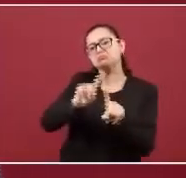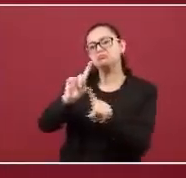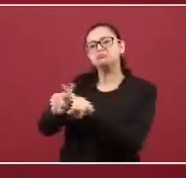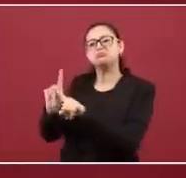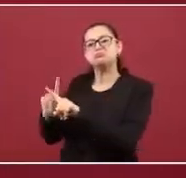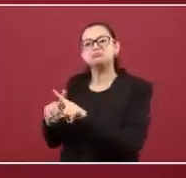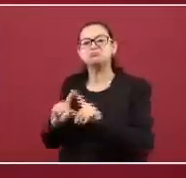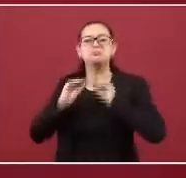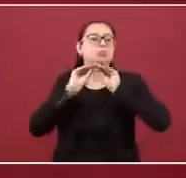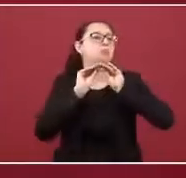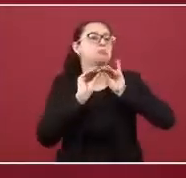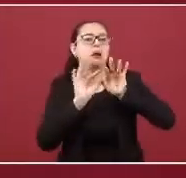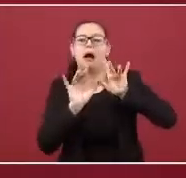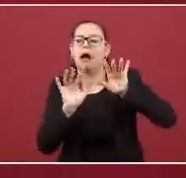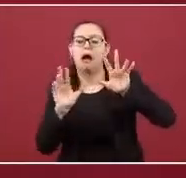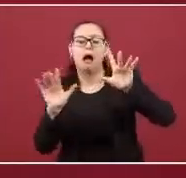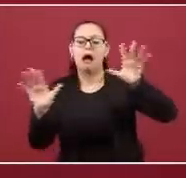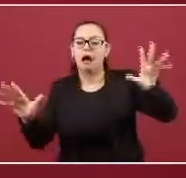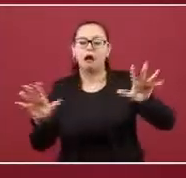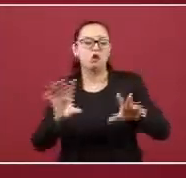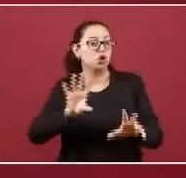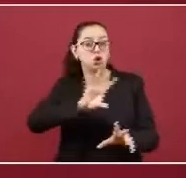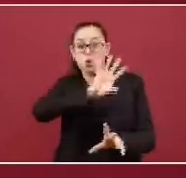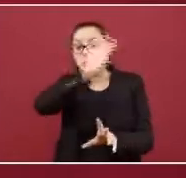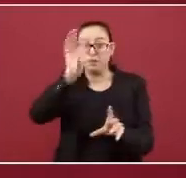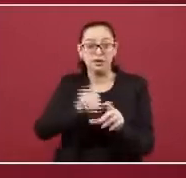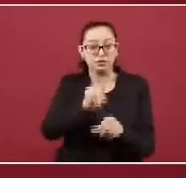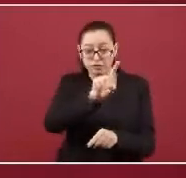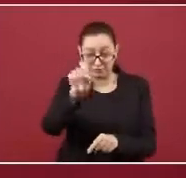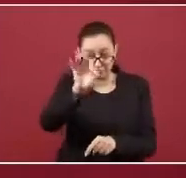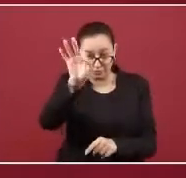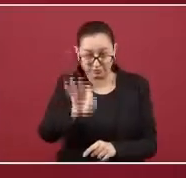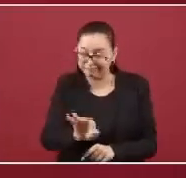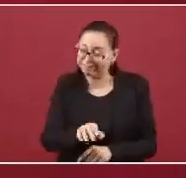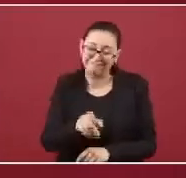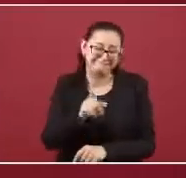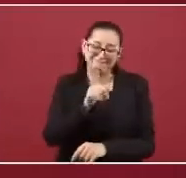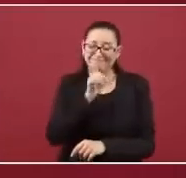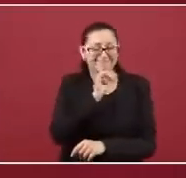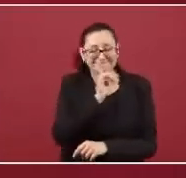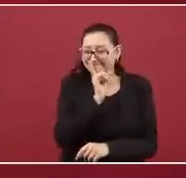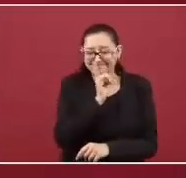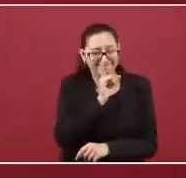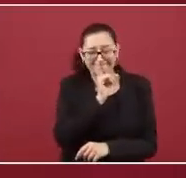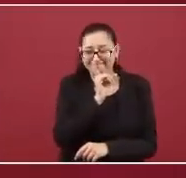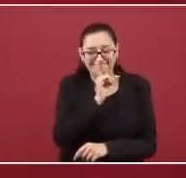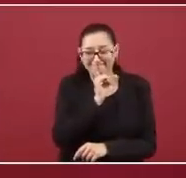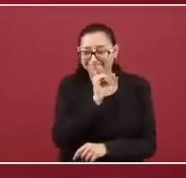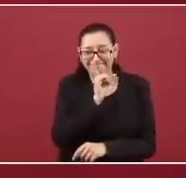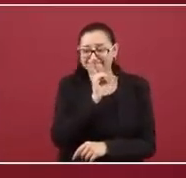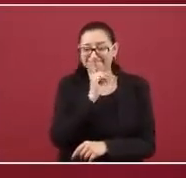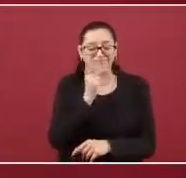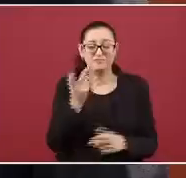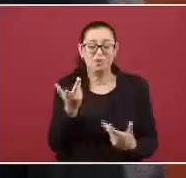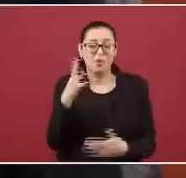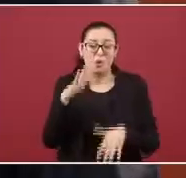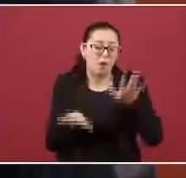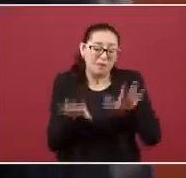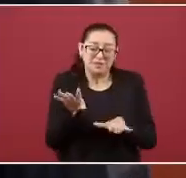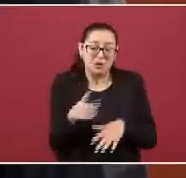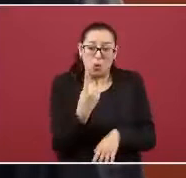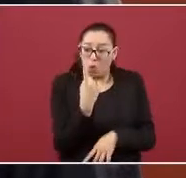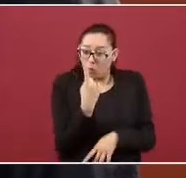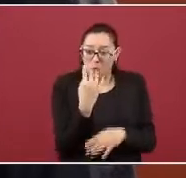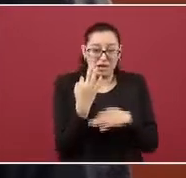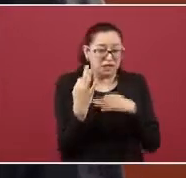llega a todos los ciudadanos del país, y no es cierto. Una noticia,